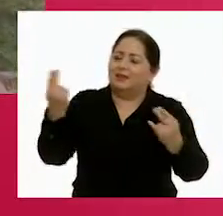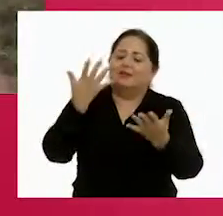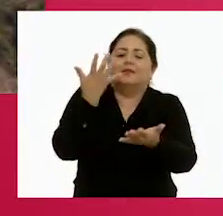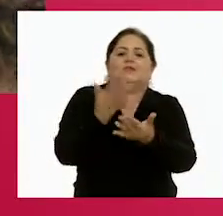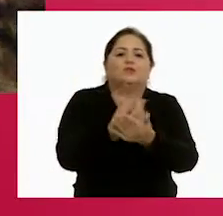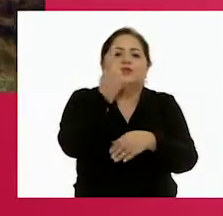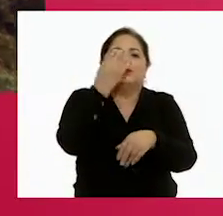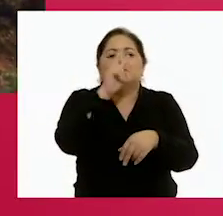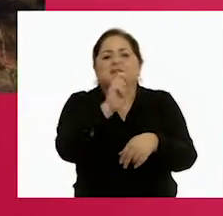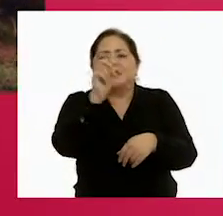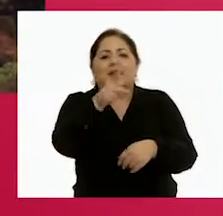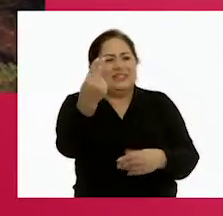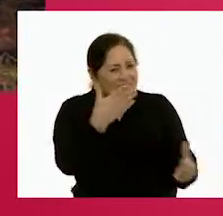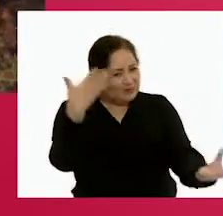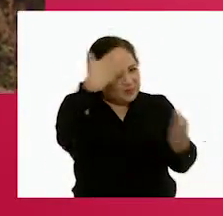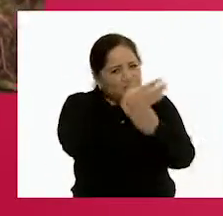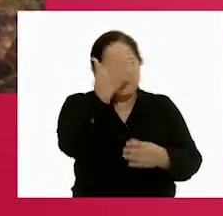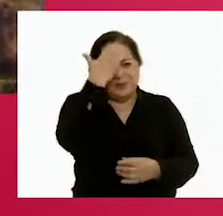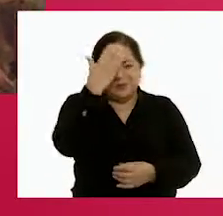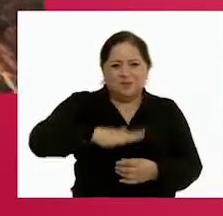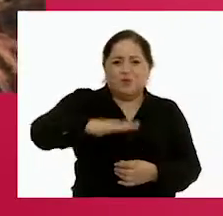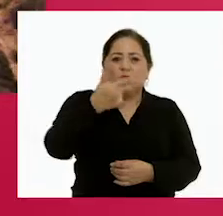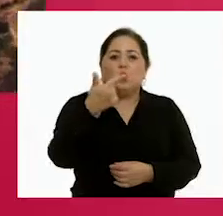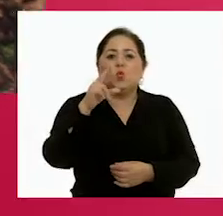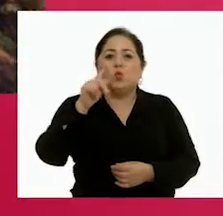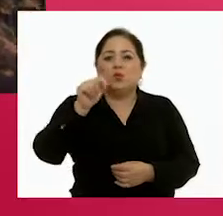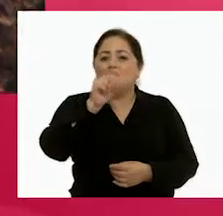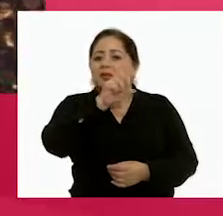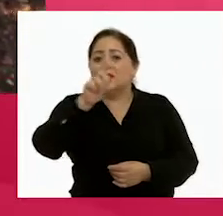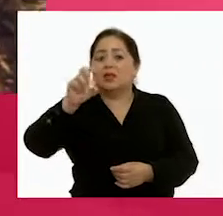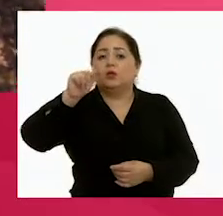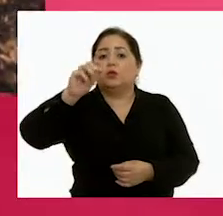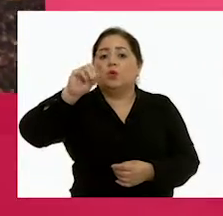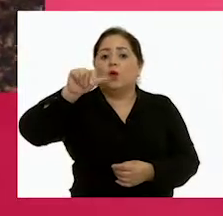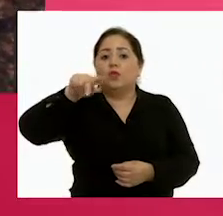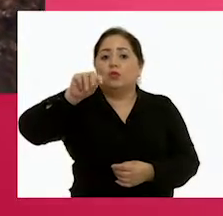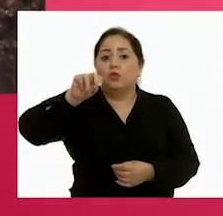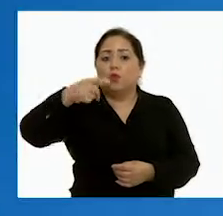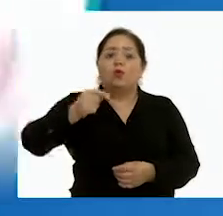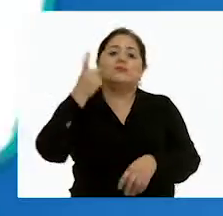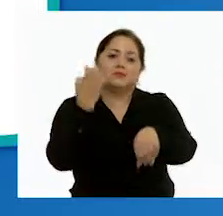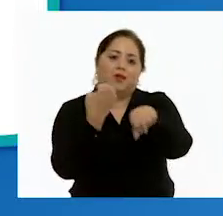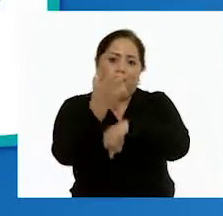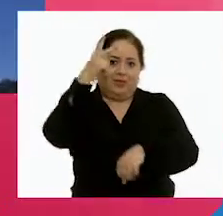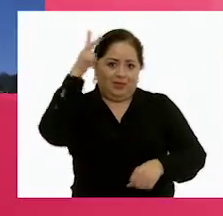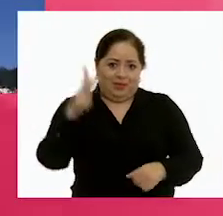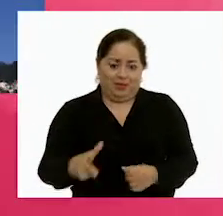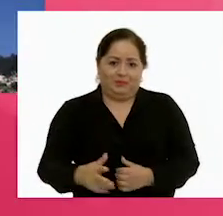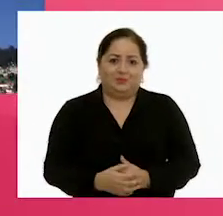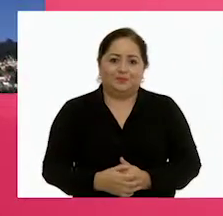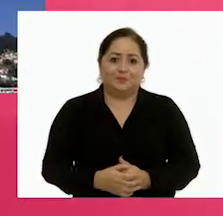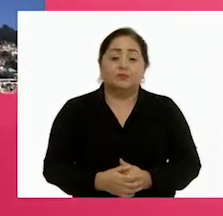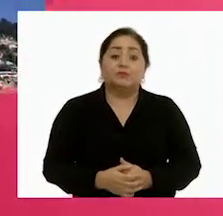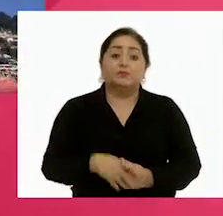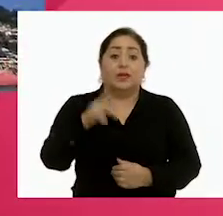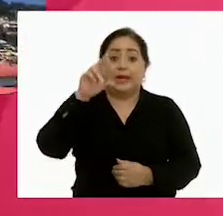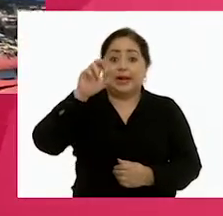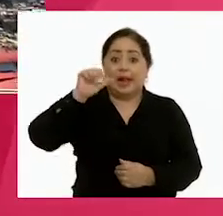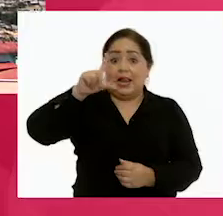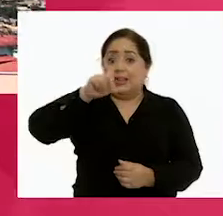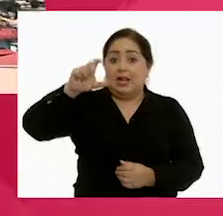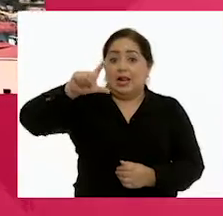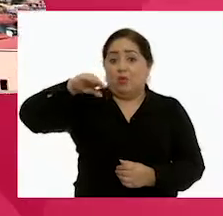semana, hay que conocer las majestuosas grutas de Tolantongo en el estado de Hidalgo. Real del Monte